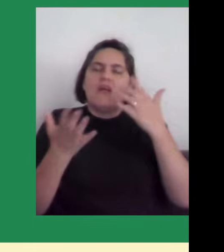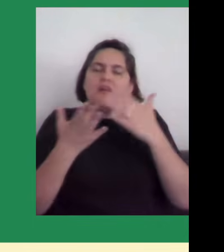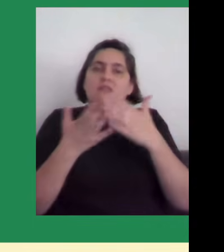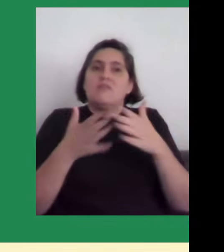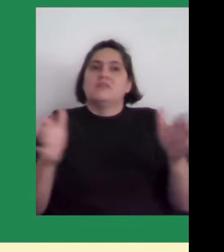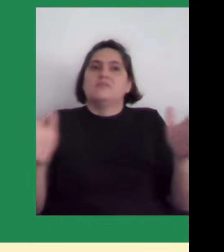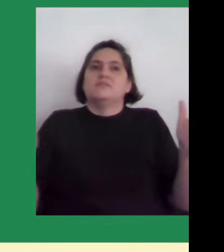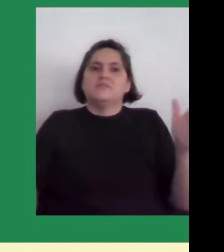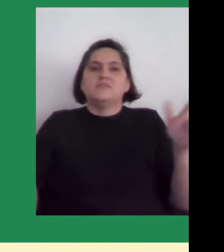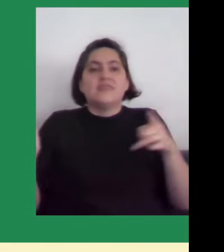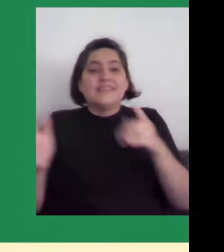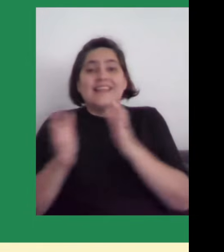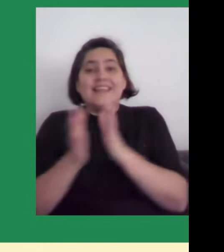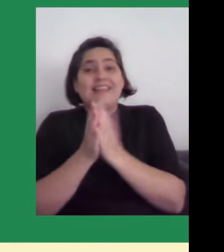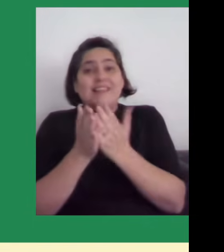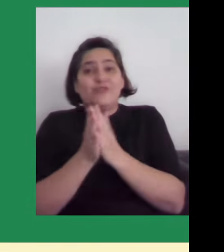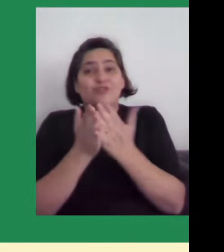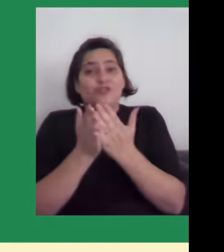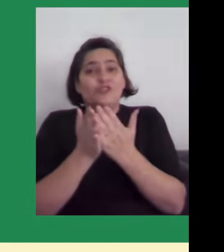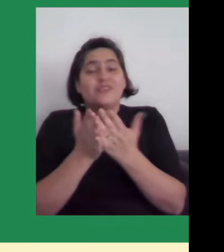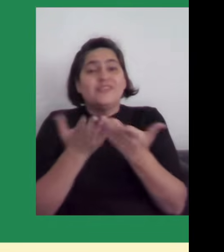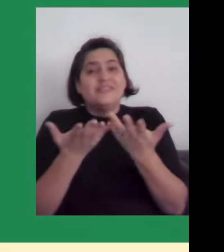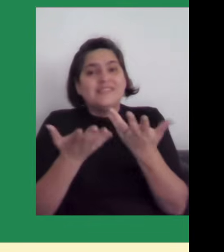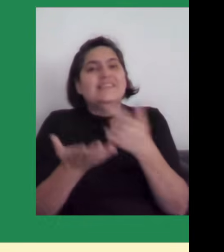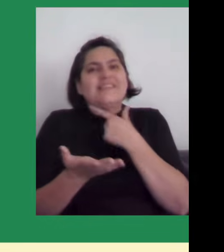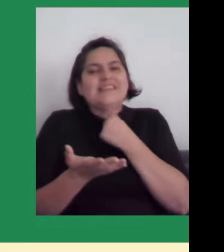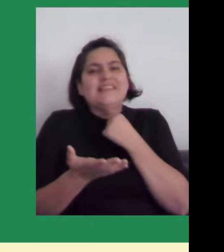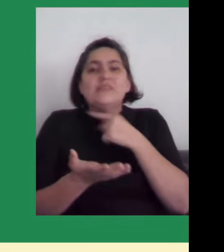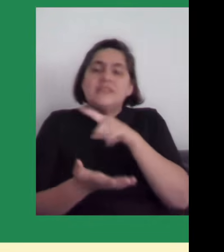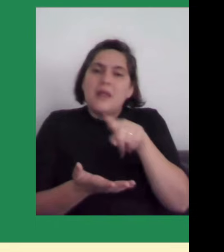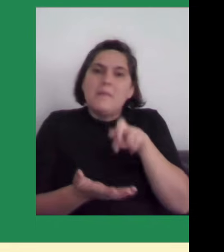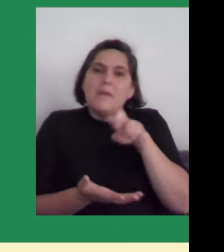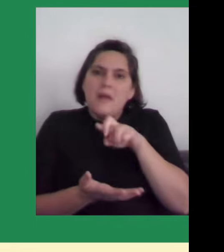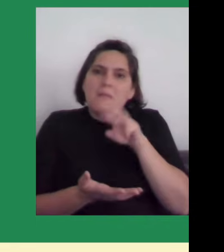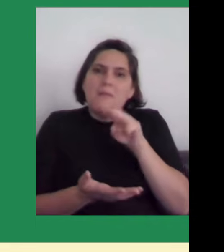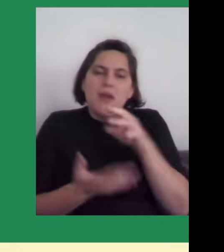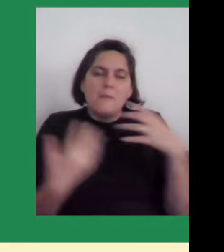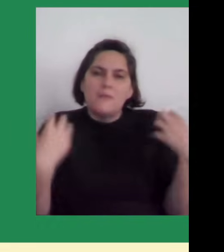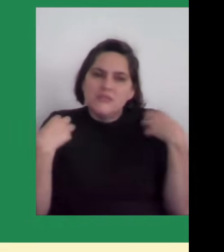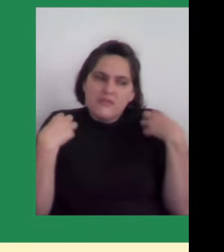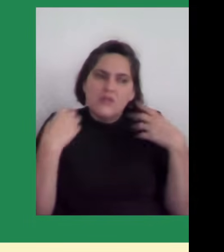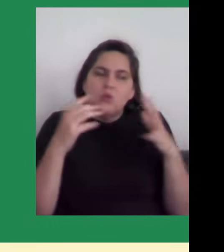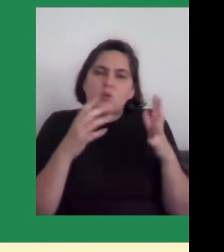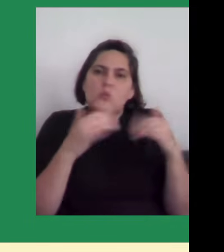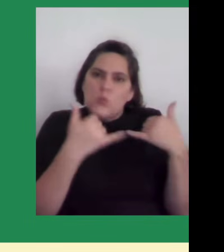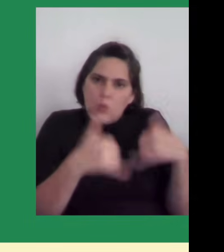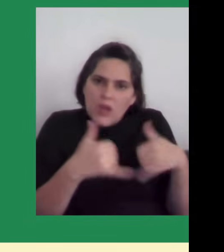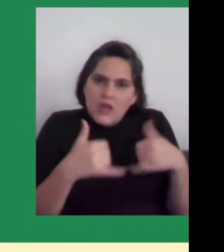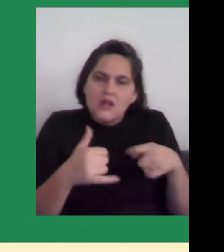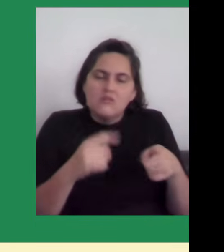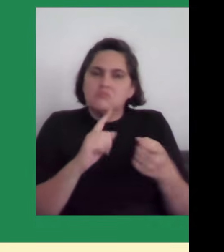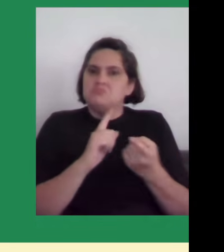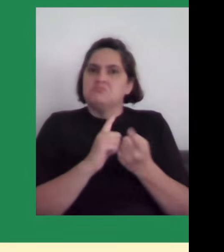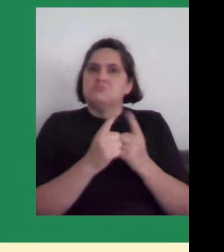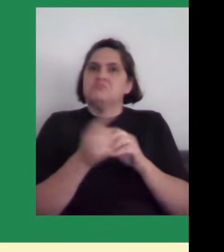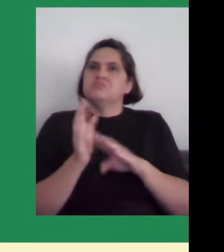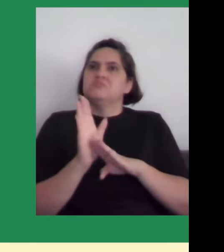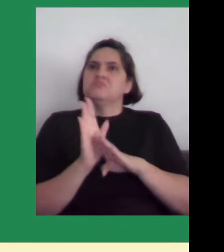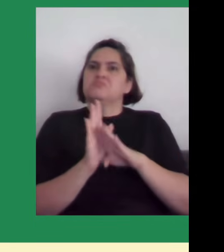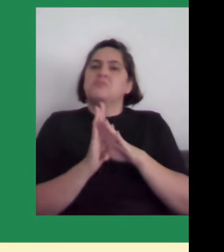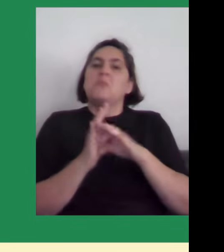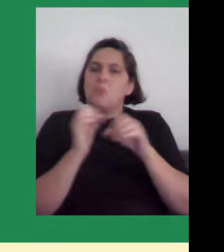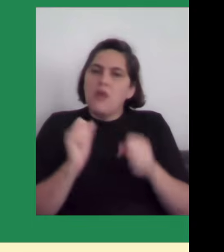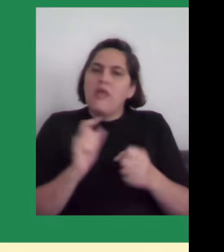libro que se está lanzando, esto puede cambiar en forma muy, muy, muy significativa. Por lo tanto,